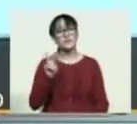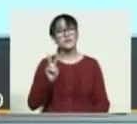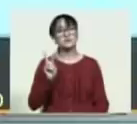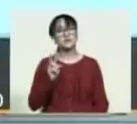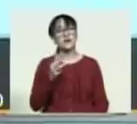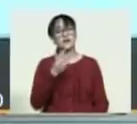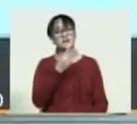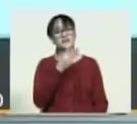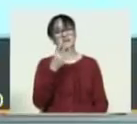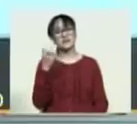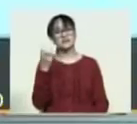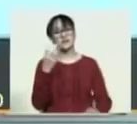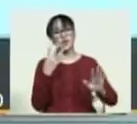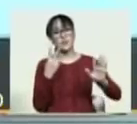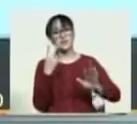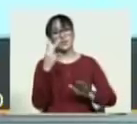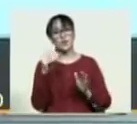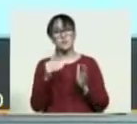de